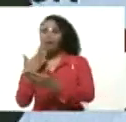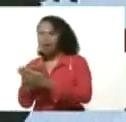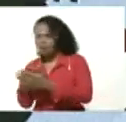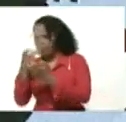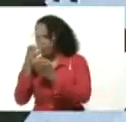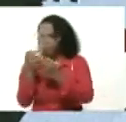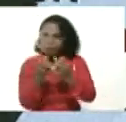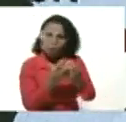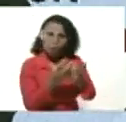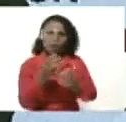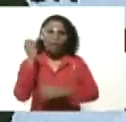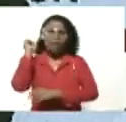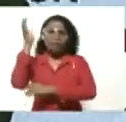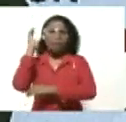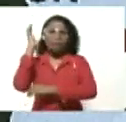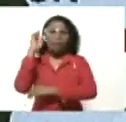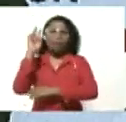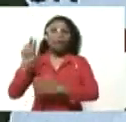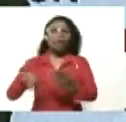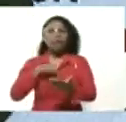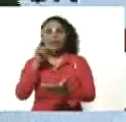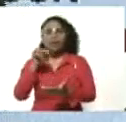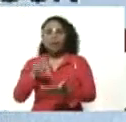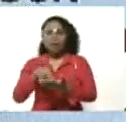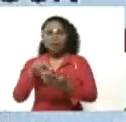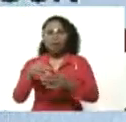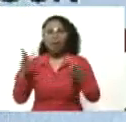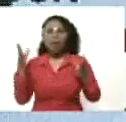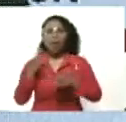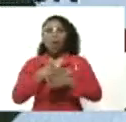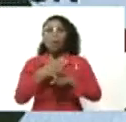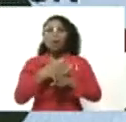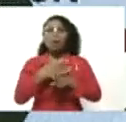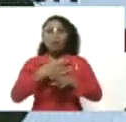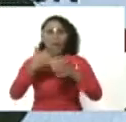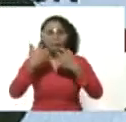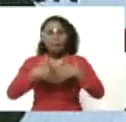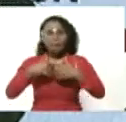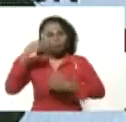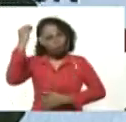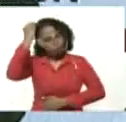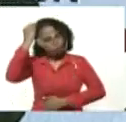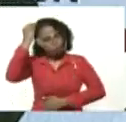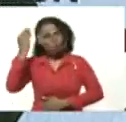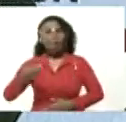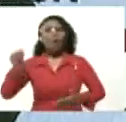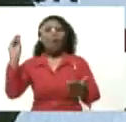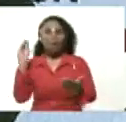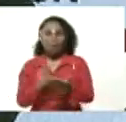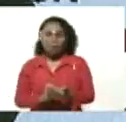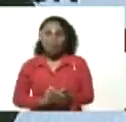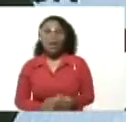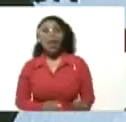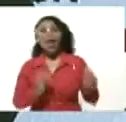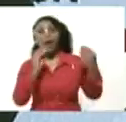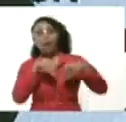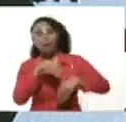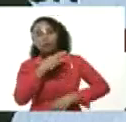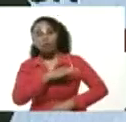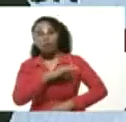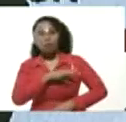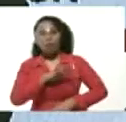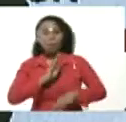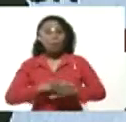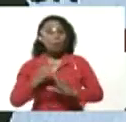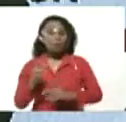la Asamblea Federal Legislativa a compartir estas reflexiones, porque toca volver a pensar el contrato social. Porque